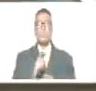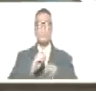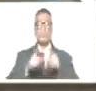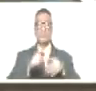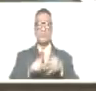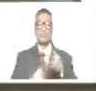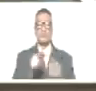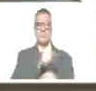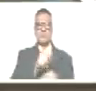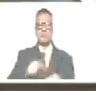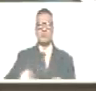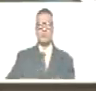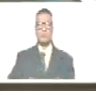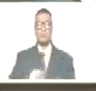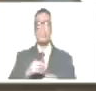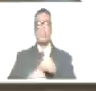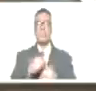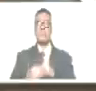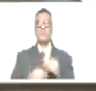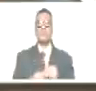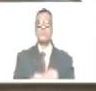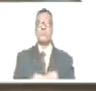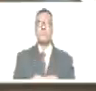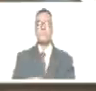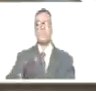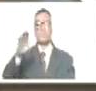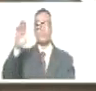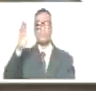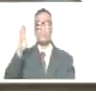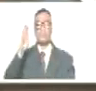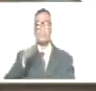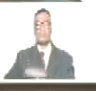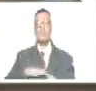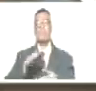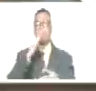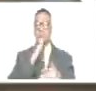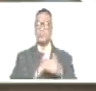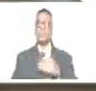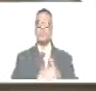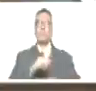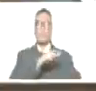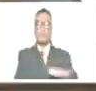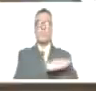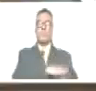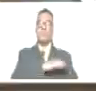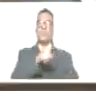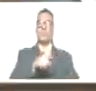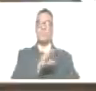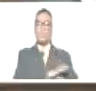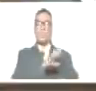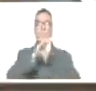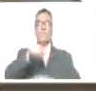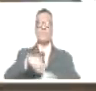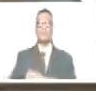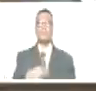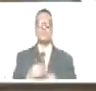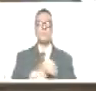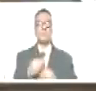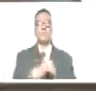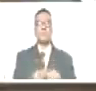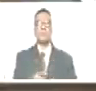que, violando el sagrado juramento de honestidad, moral y ética que realizaron para asumir